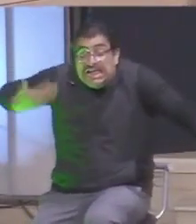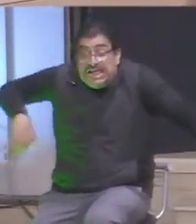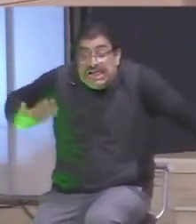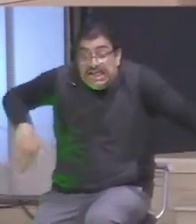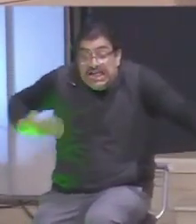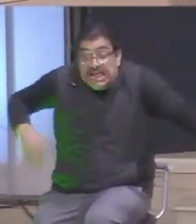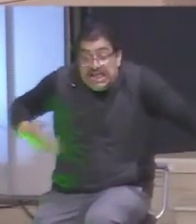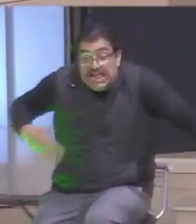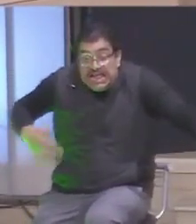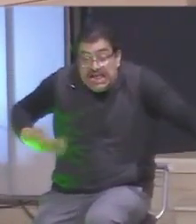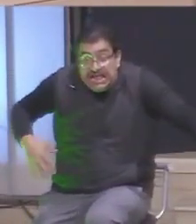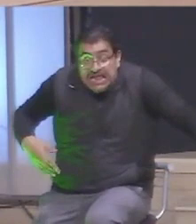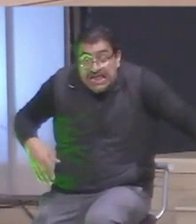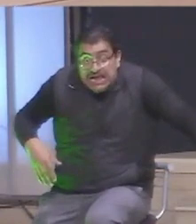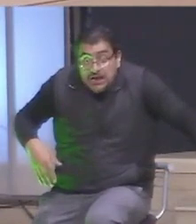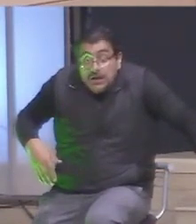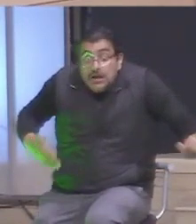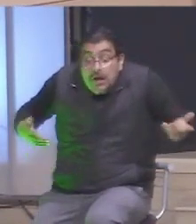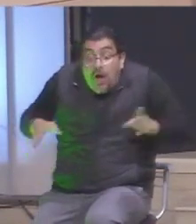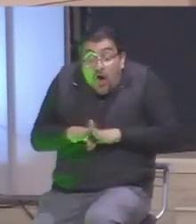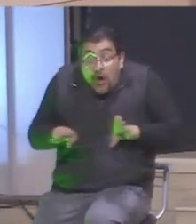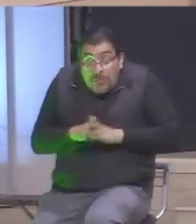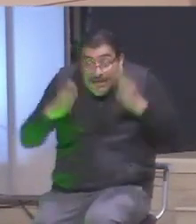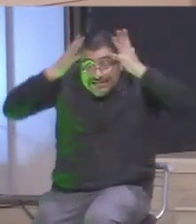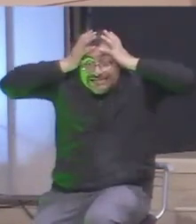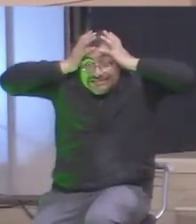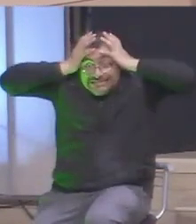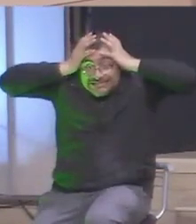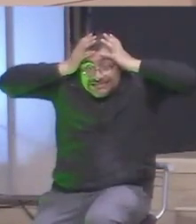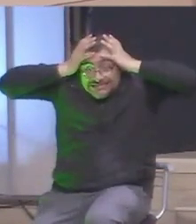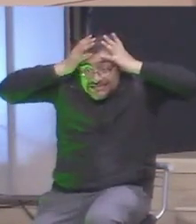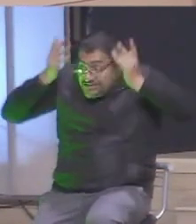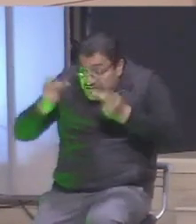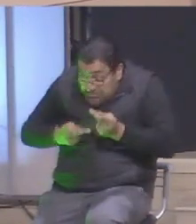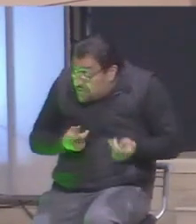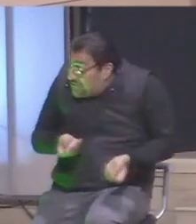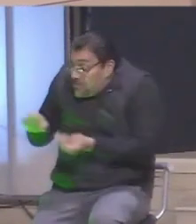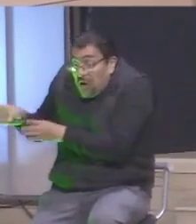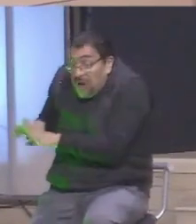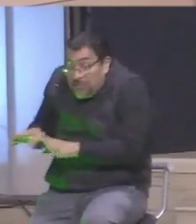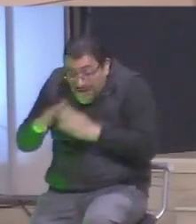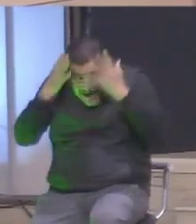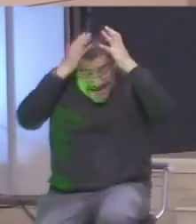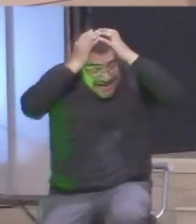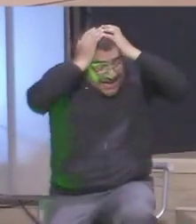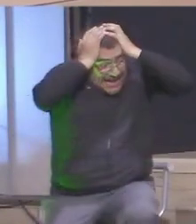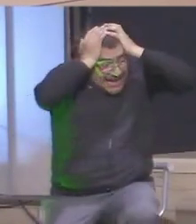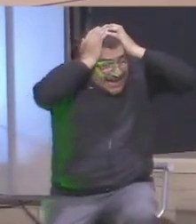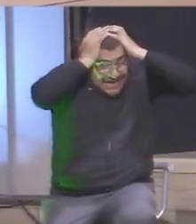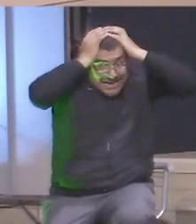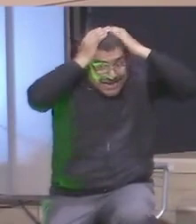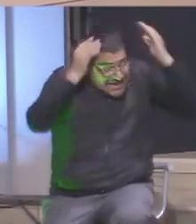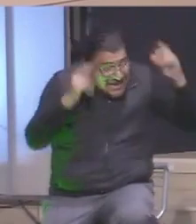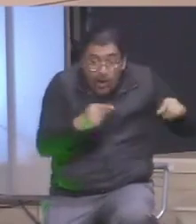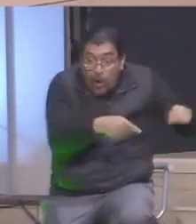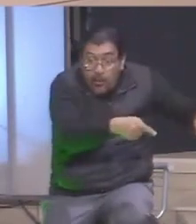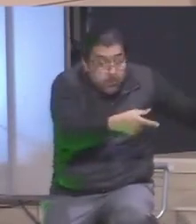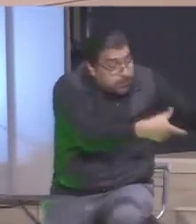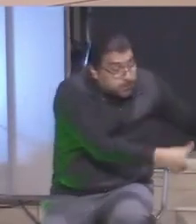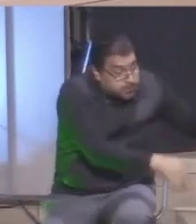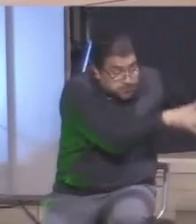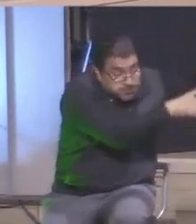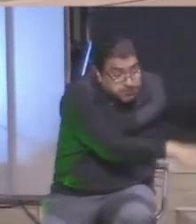era ahora estado asegurada Ay dónde dejé el